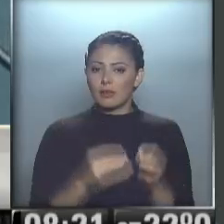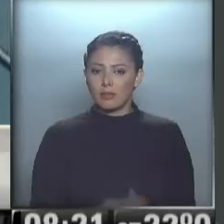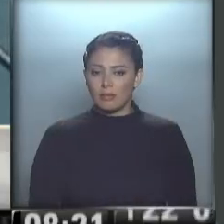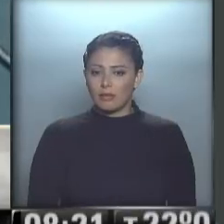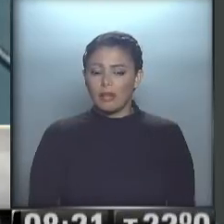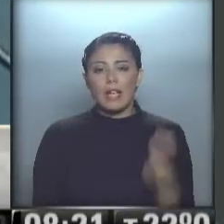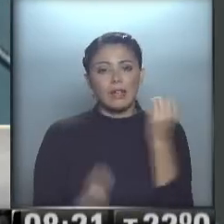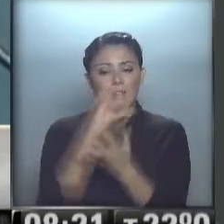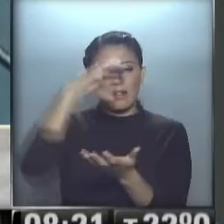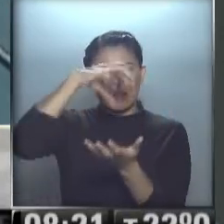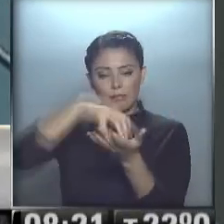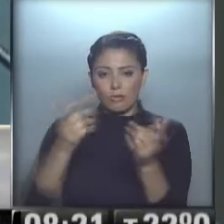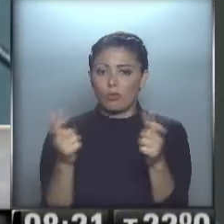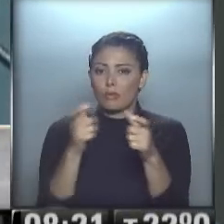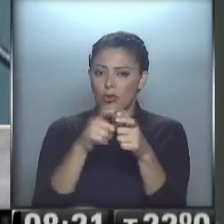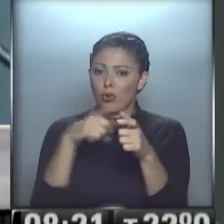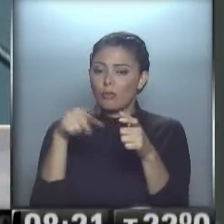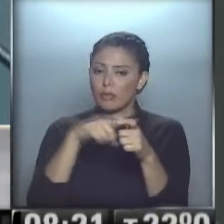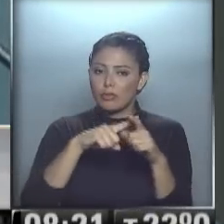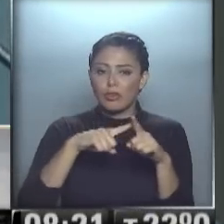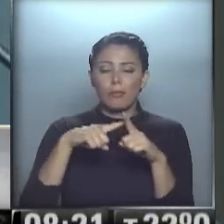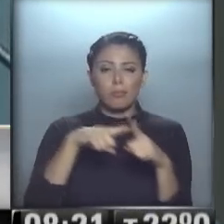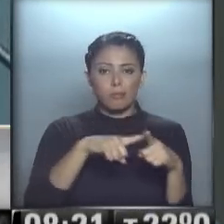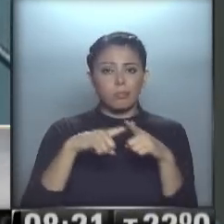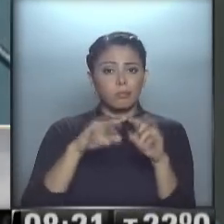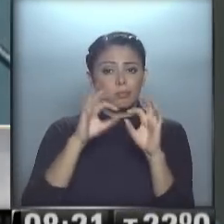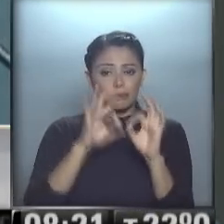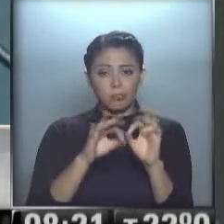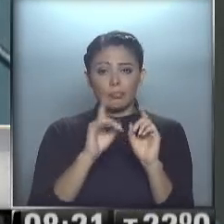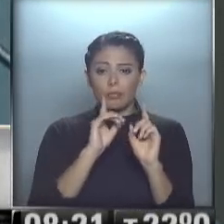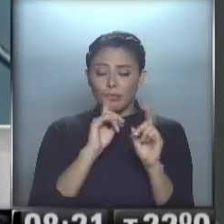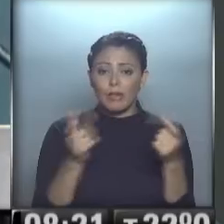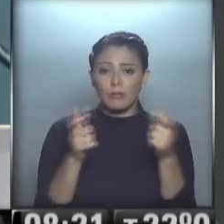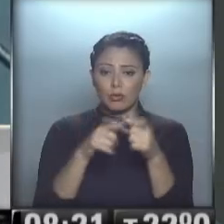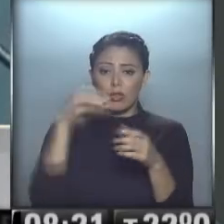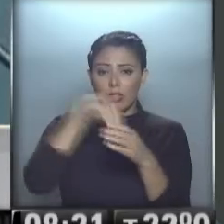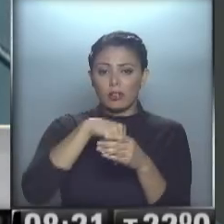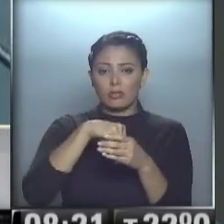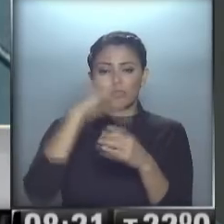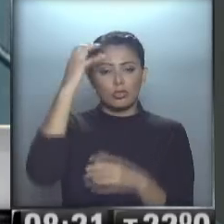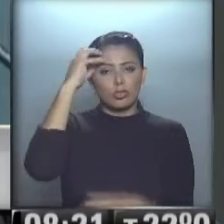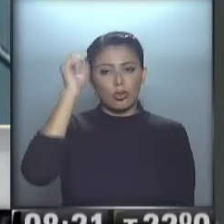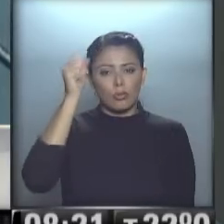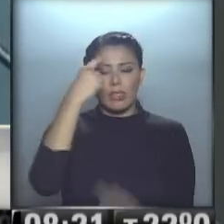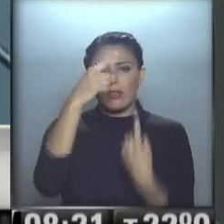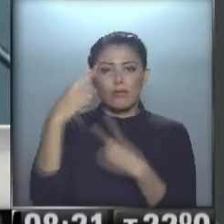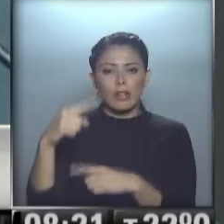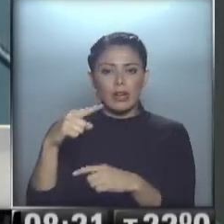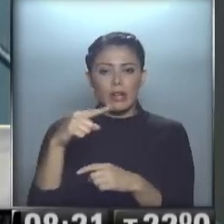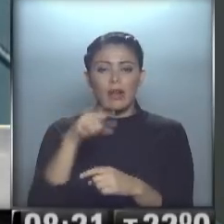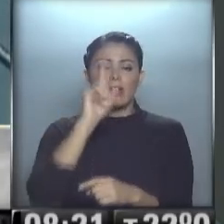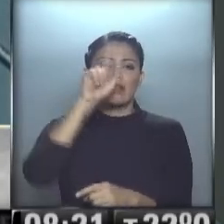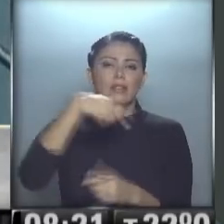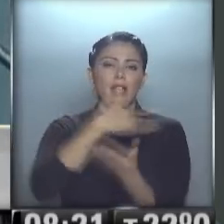de una comisión esta comisión eleva a consideración eh esta comisión está integrada por juristas de distintas procedencias